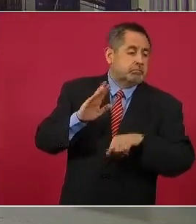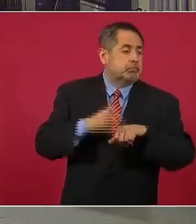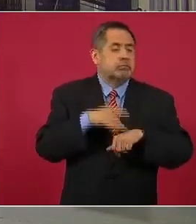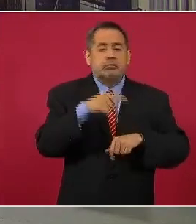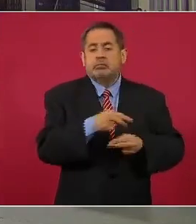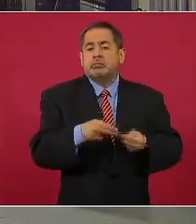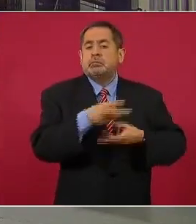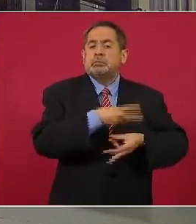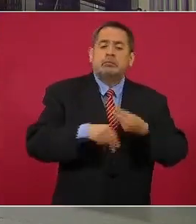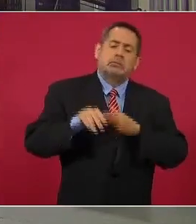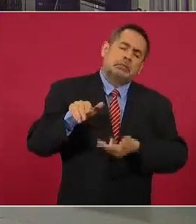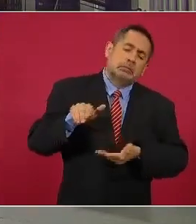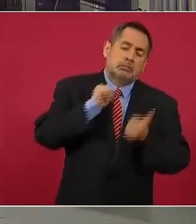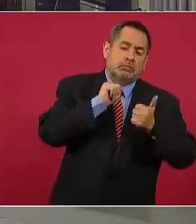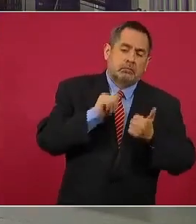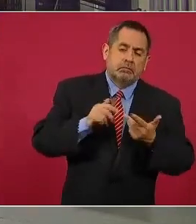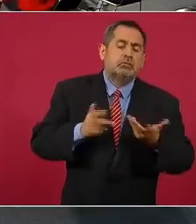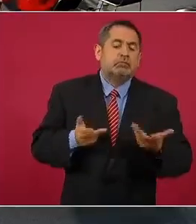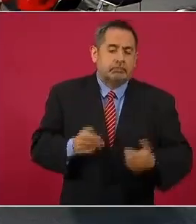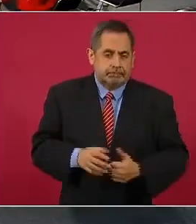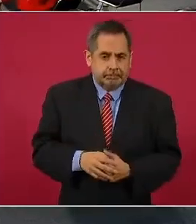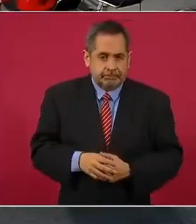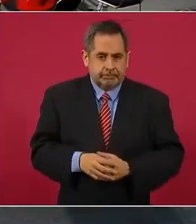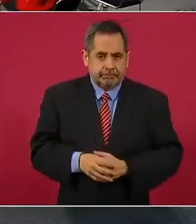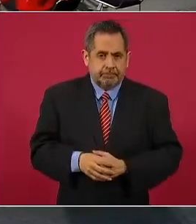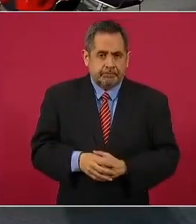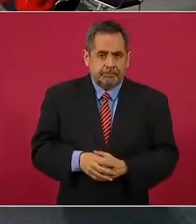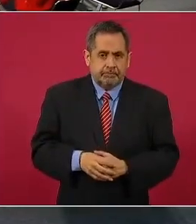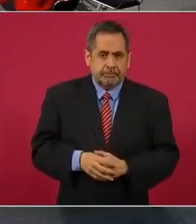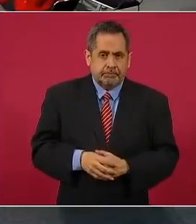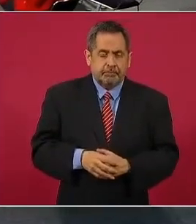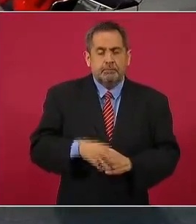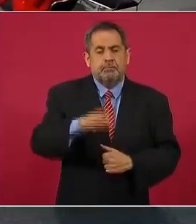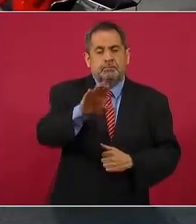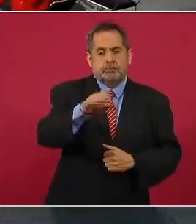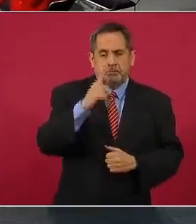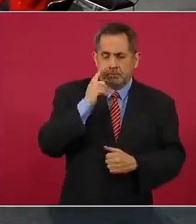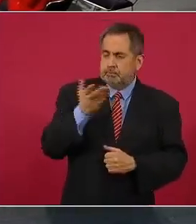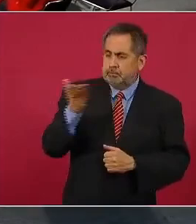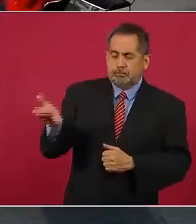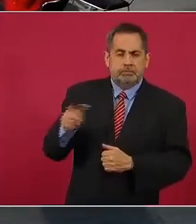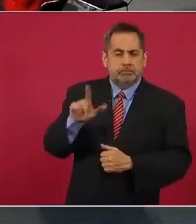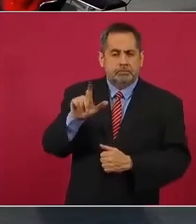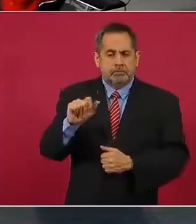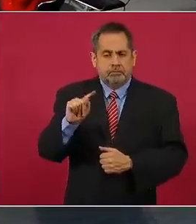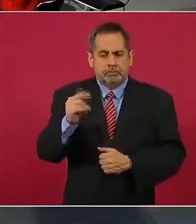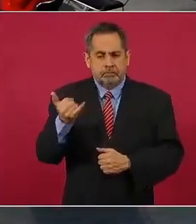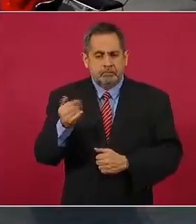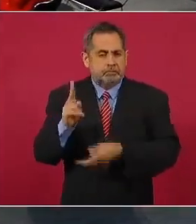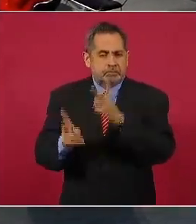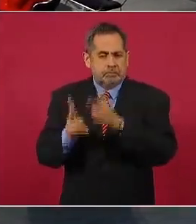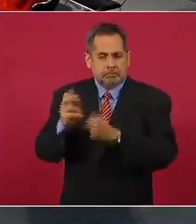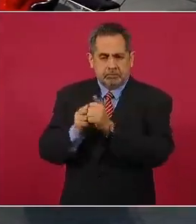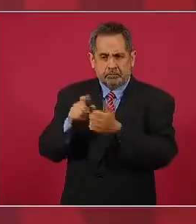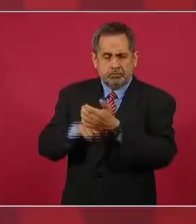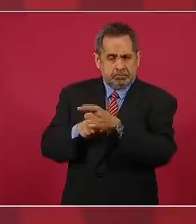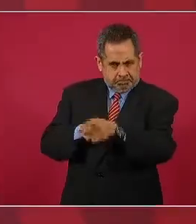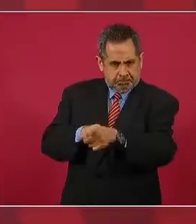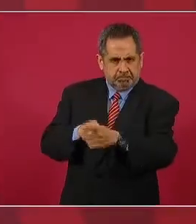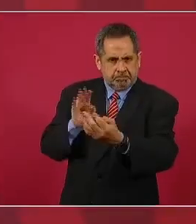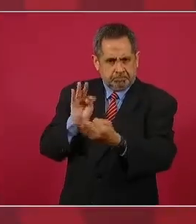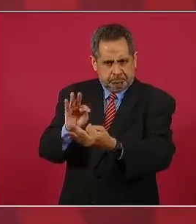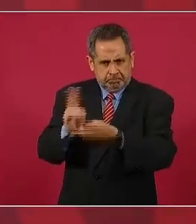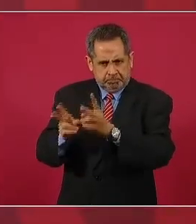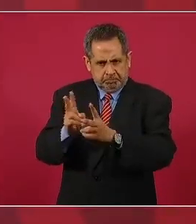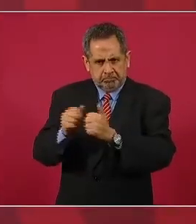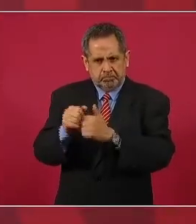operaciones. Bueno, vamos a pedirle a Leti que platique contigo